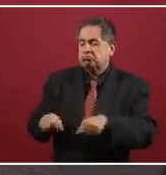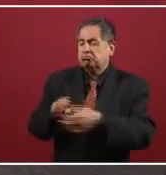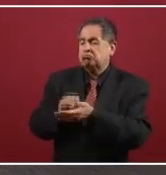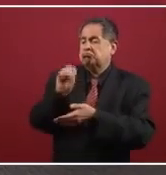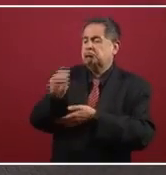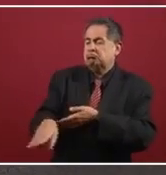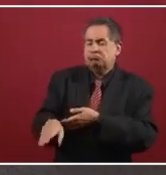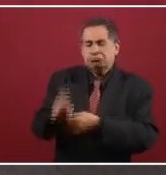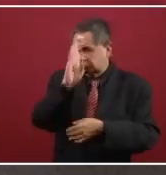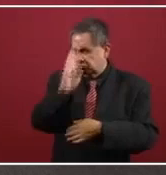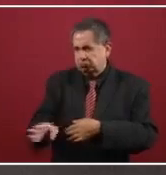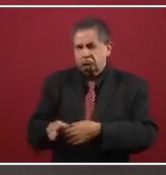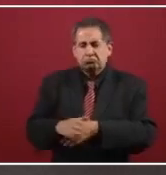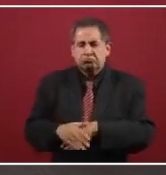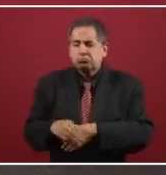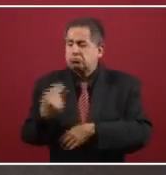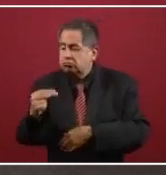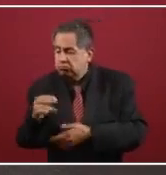porque